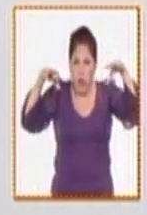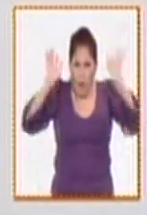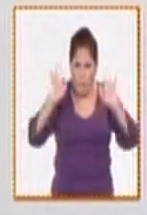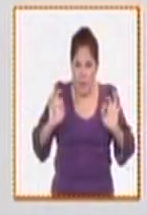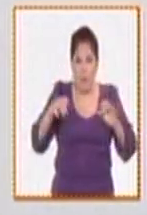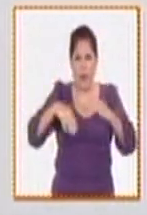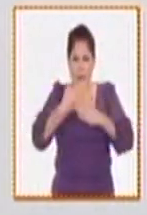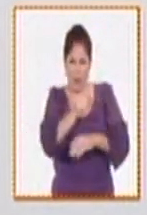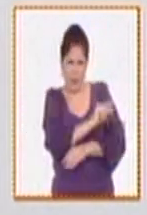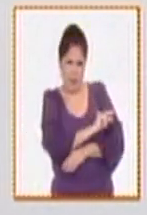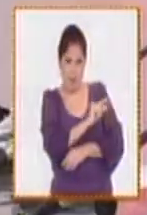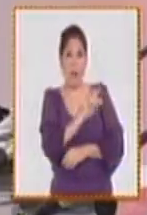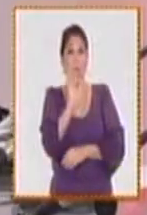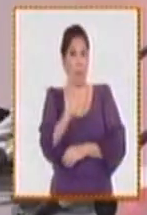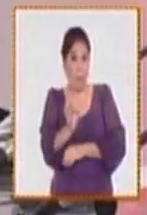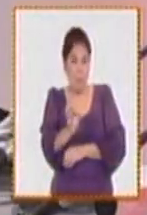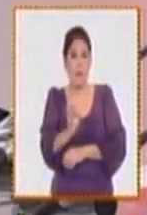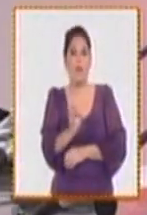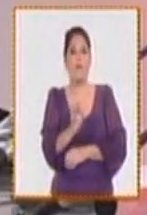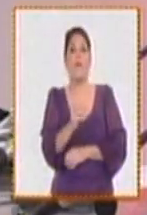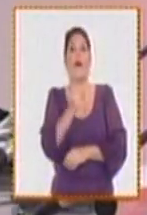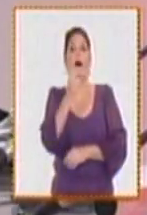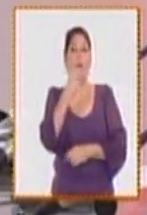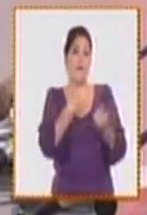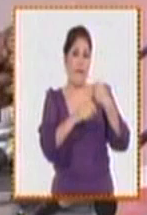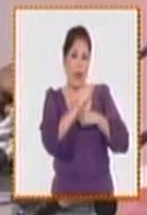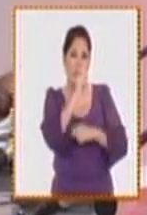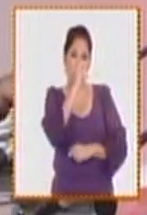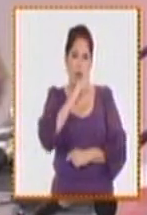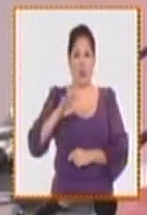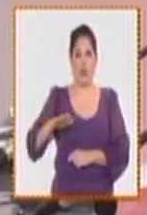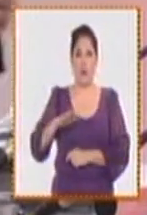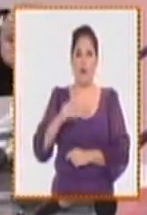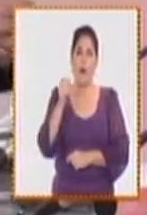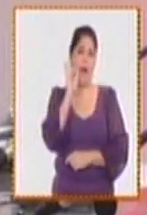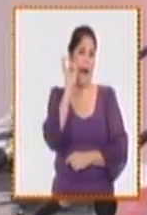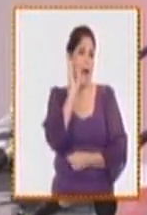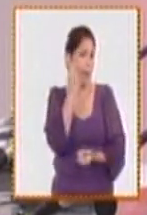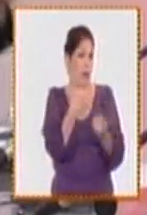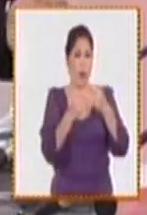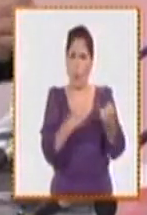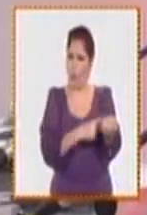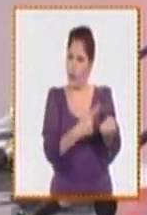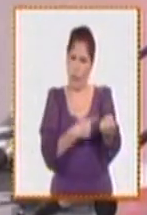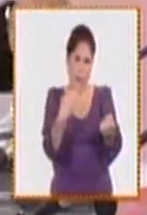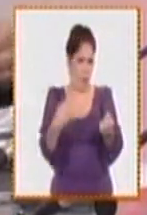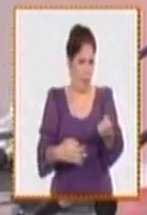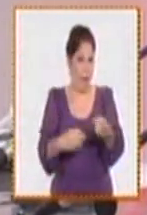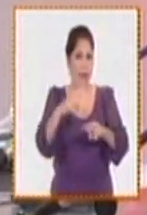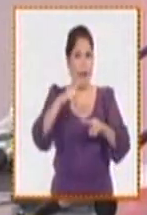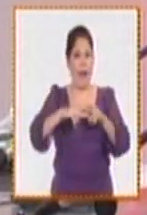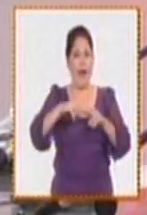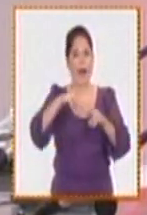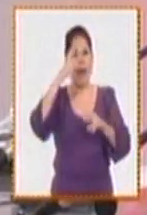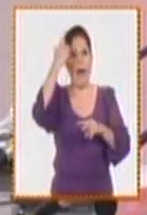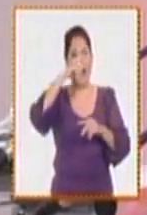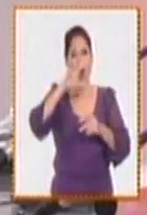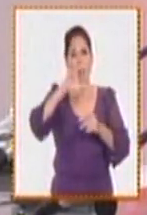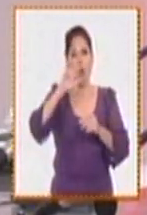los niños en la Florida, sobre todo, muchos caramelos, como es el truco trato, como